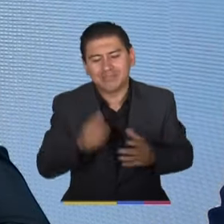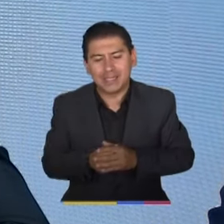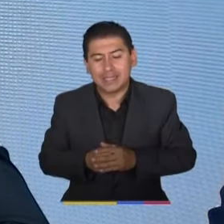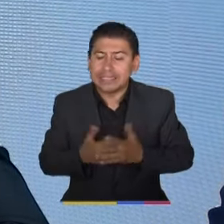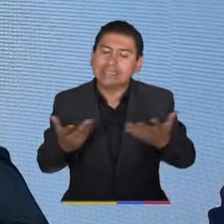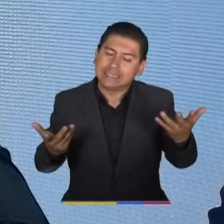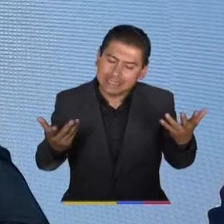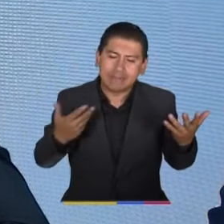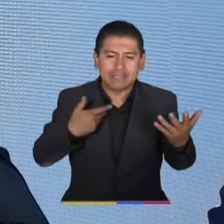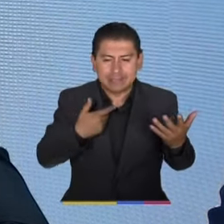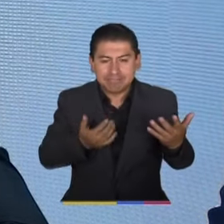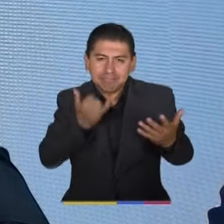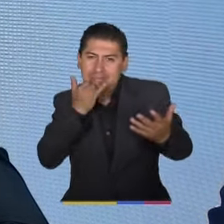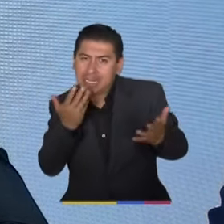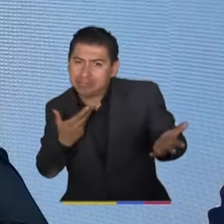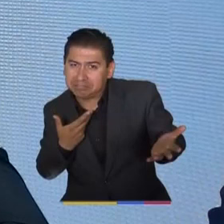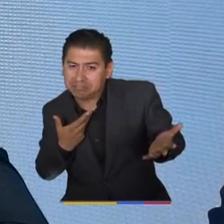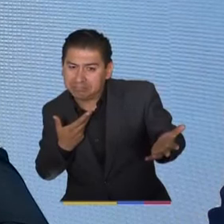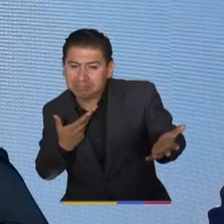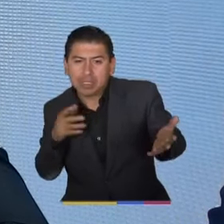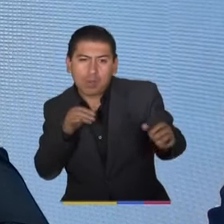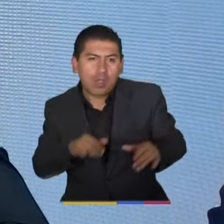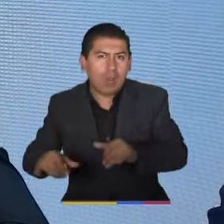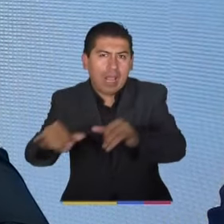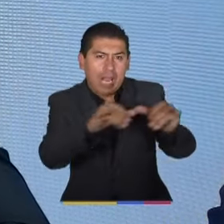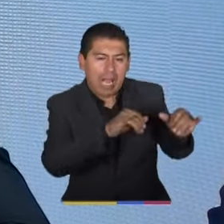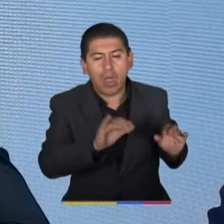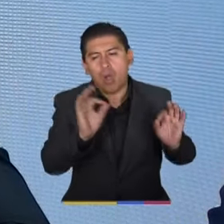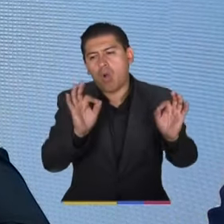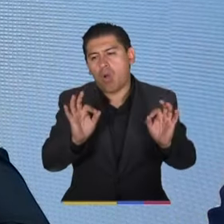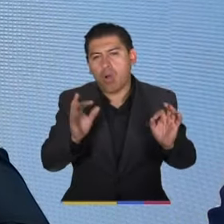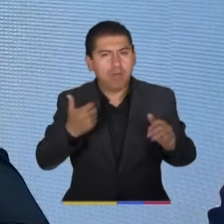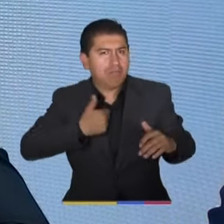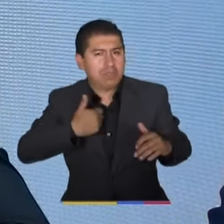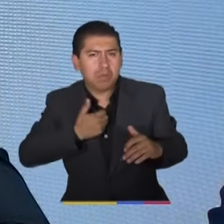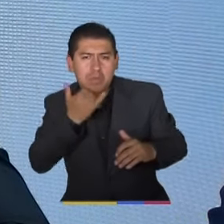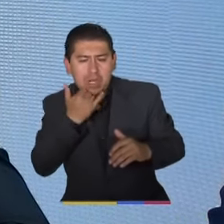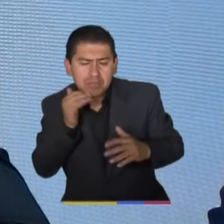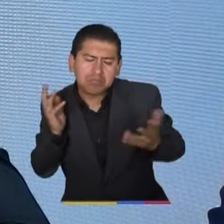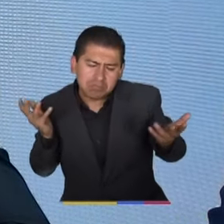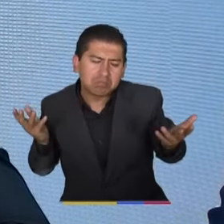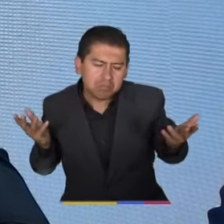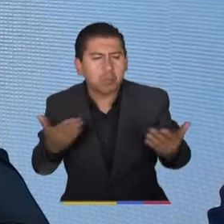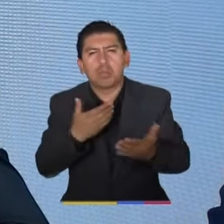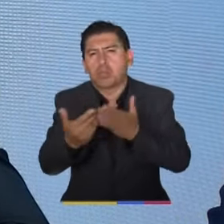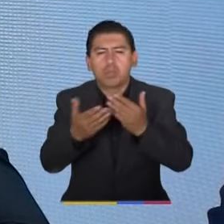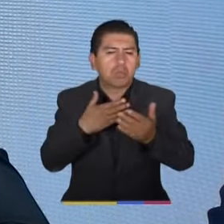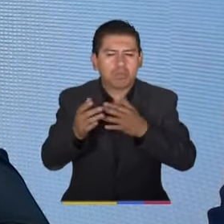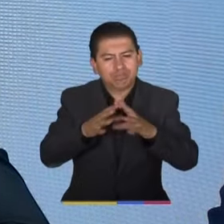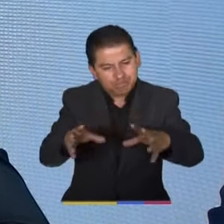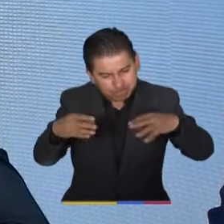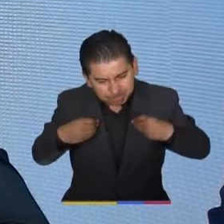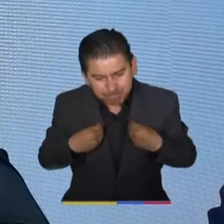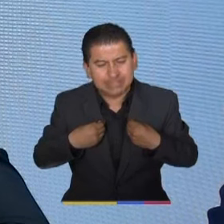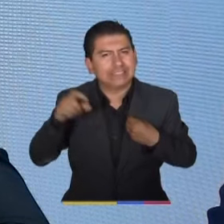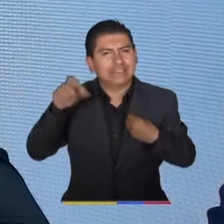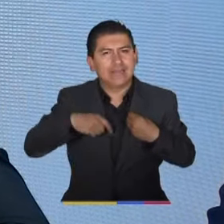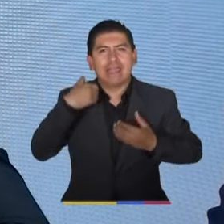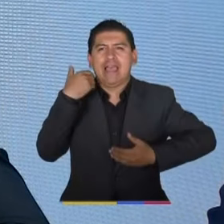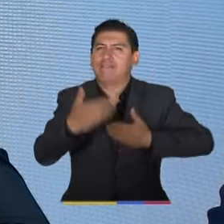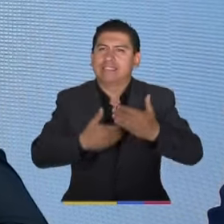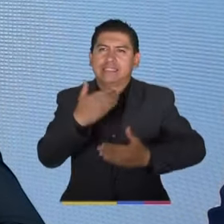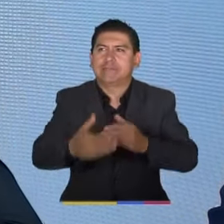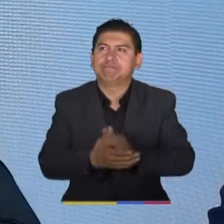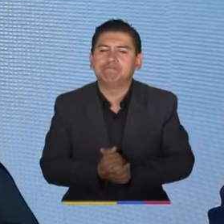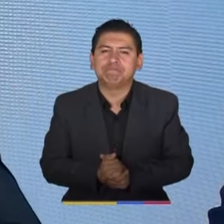ciertos errores colectivos o individuales que siempre se pueden mejorar y subsanar.